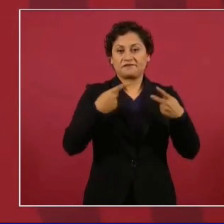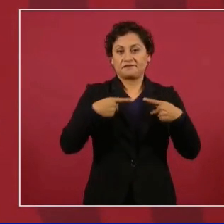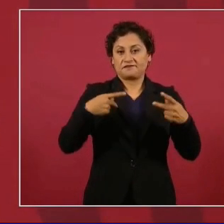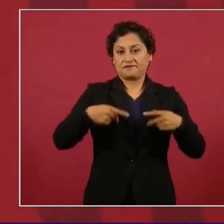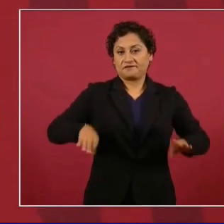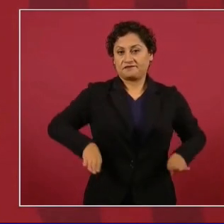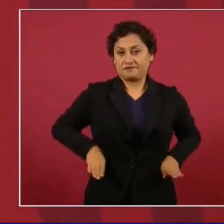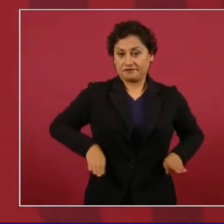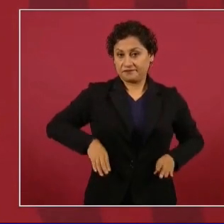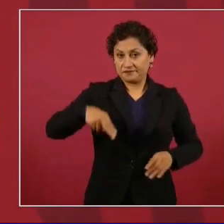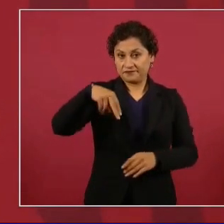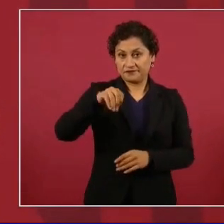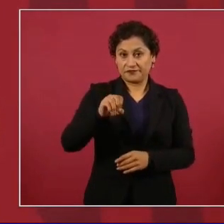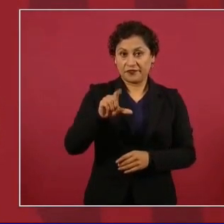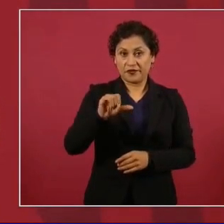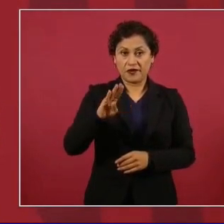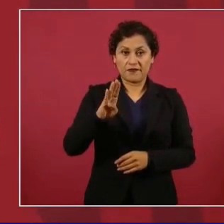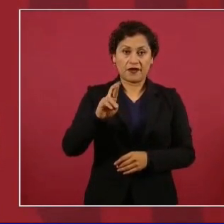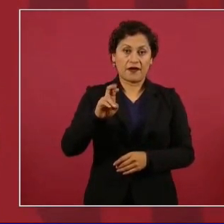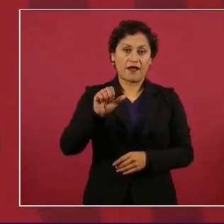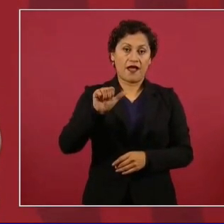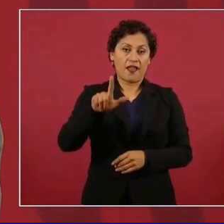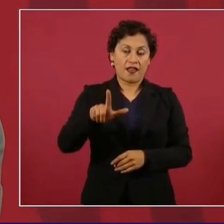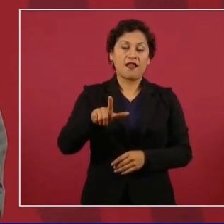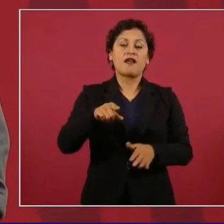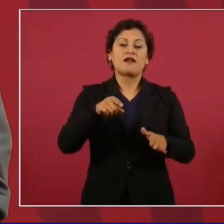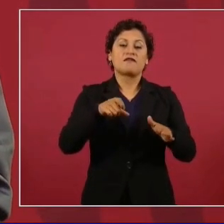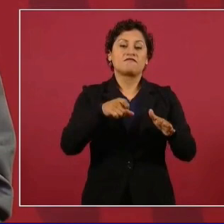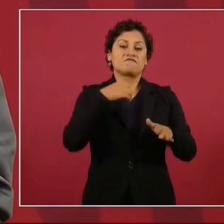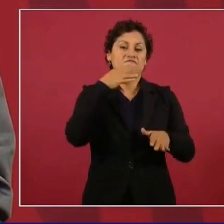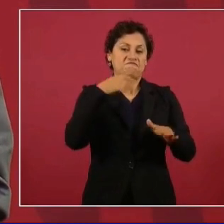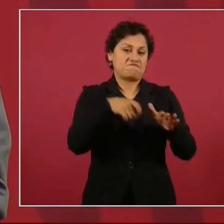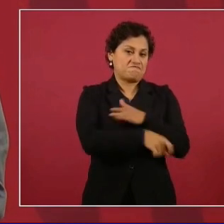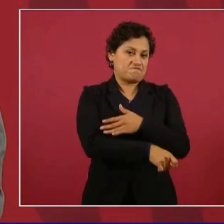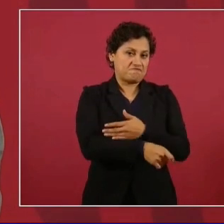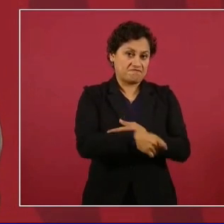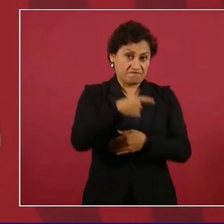corruptos, no solo en México, en el mundo.